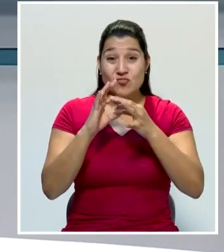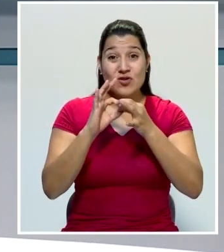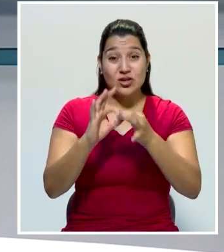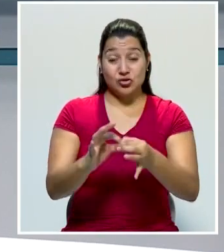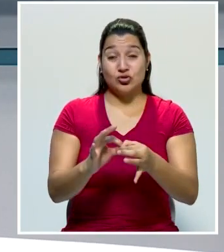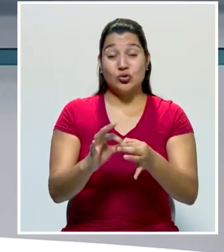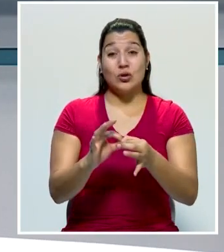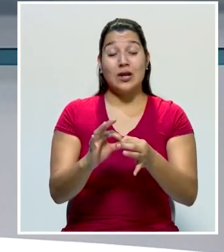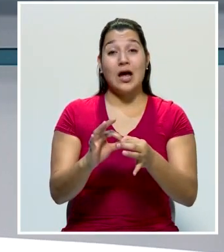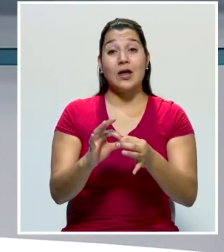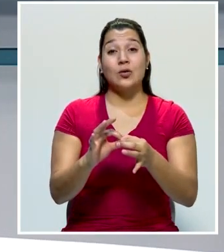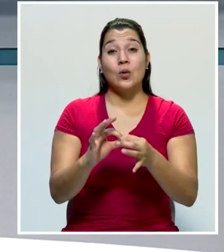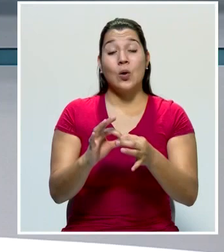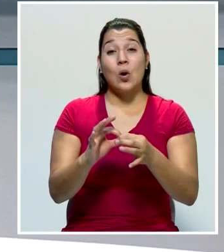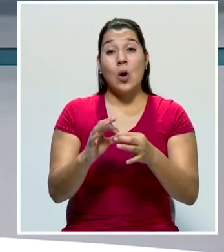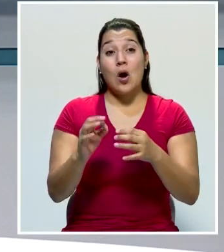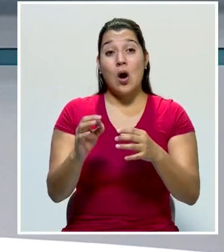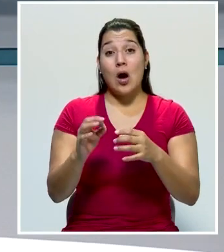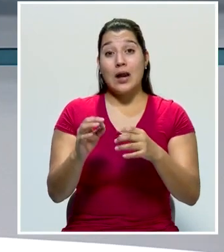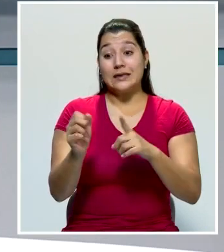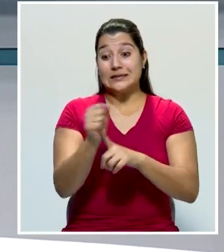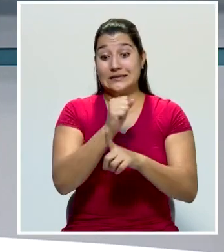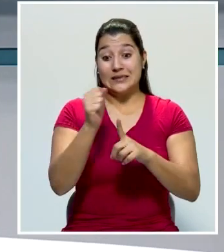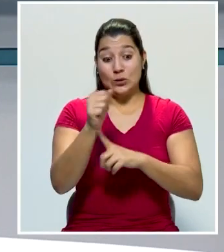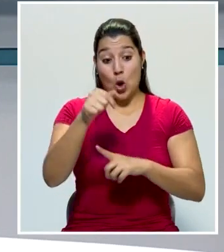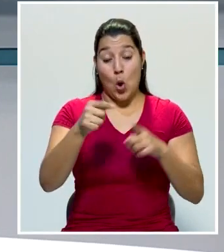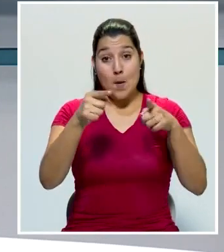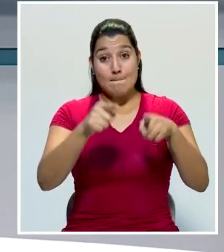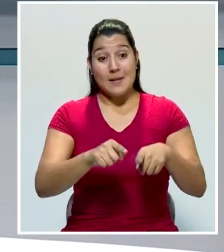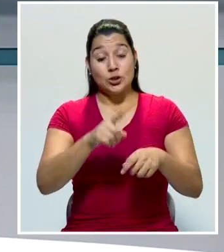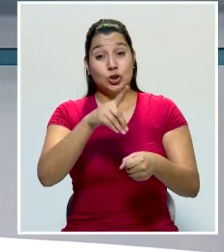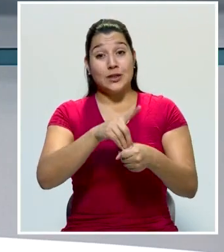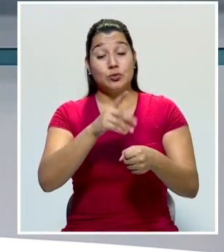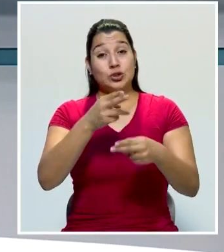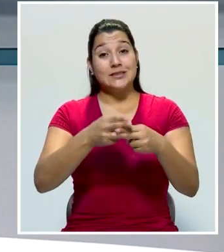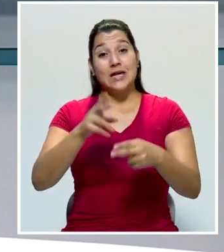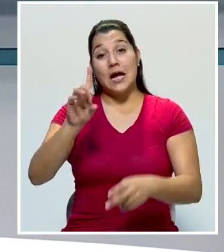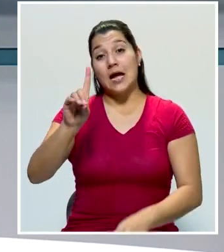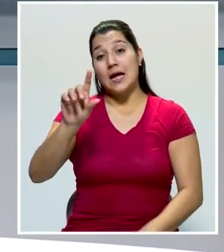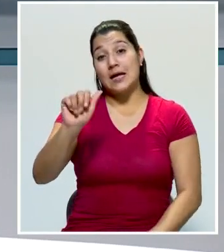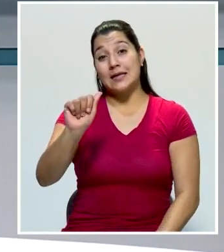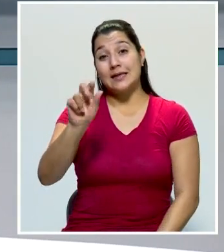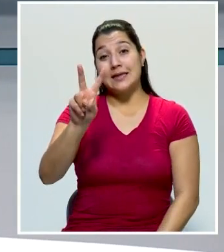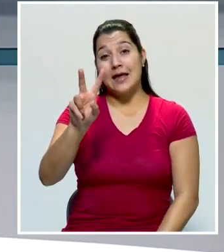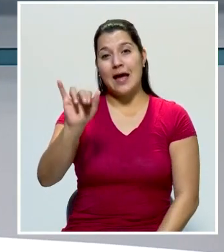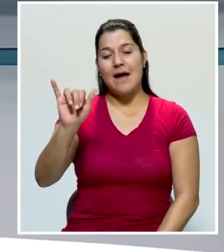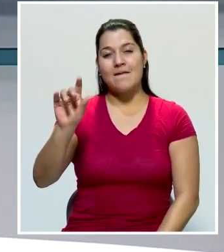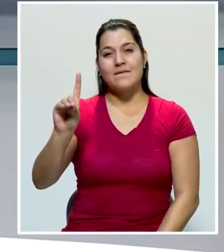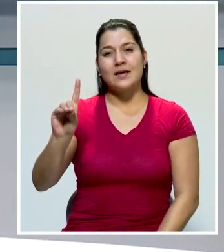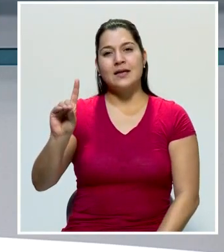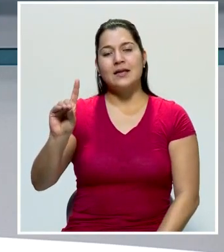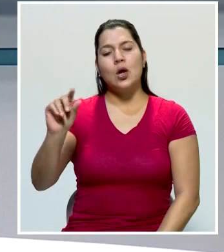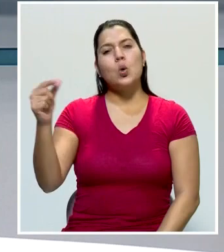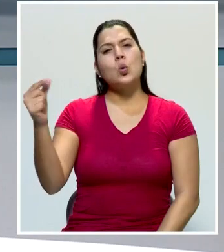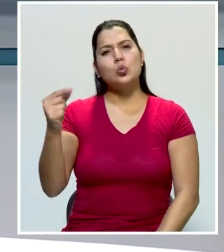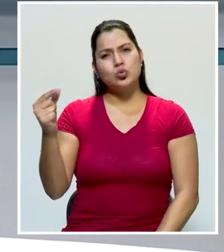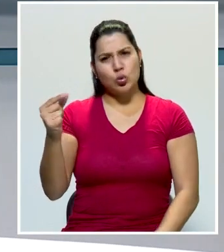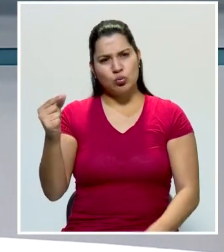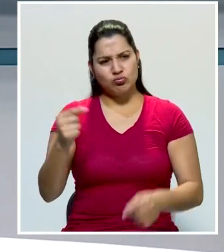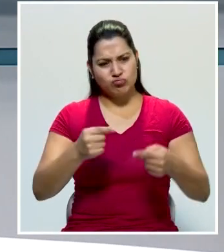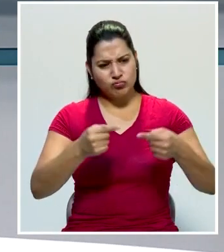que protagonizó hoy el diputado David Gurzón del Partido Liberación Nacional con un asesor de su